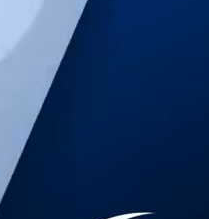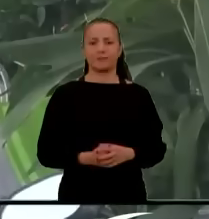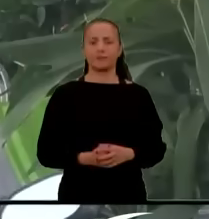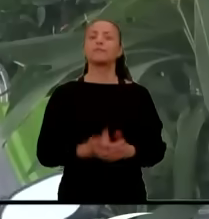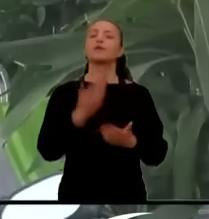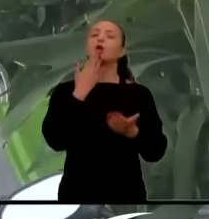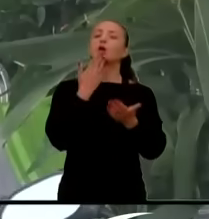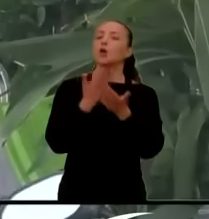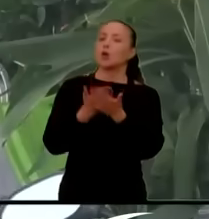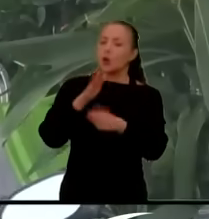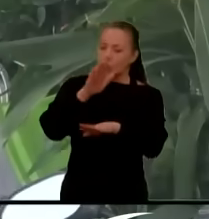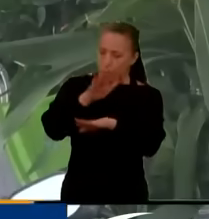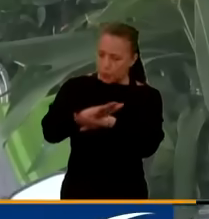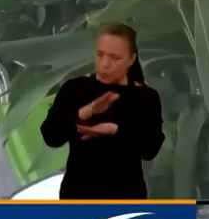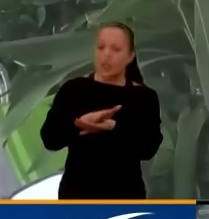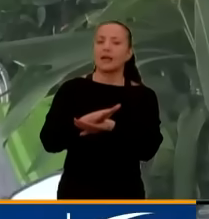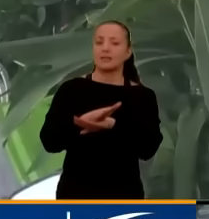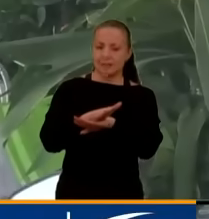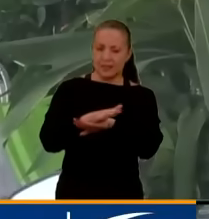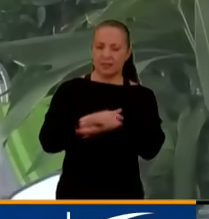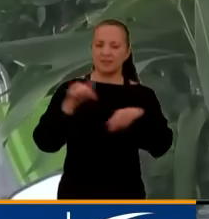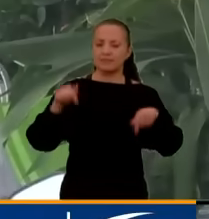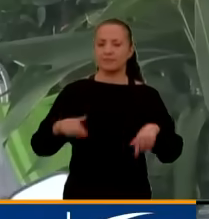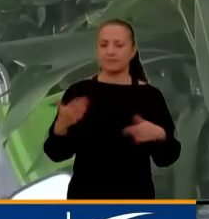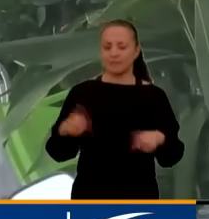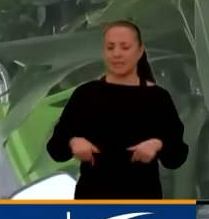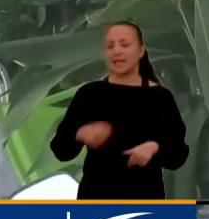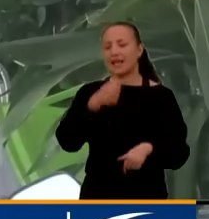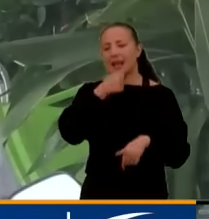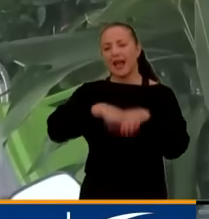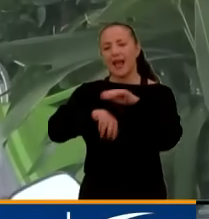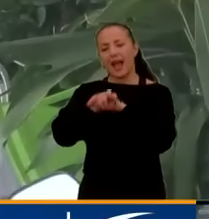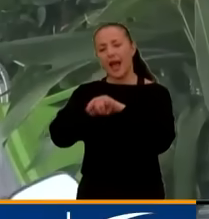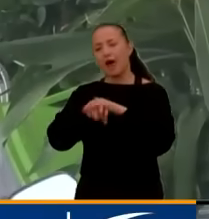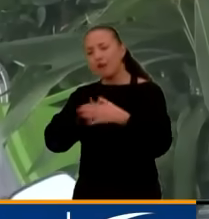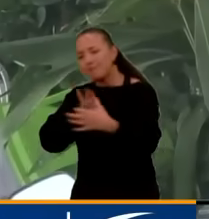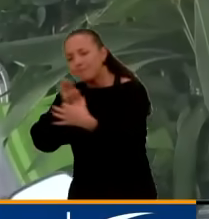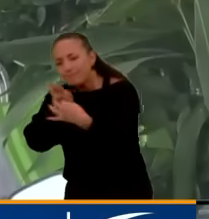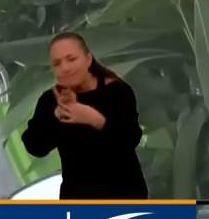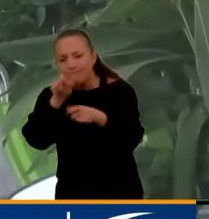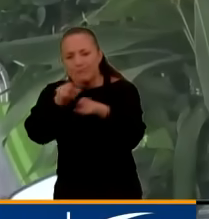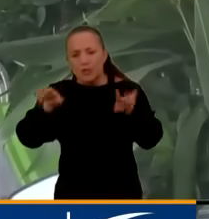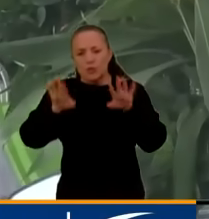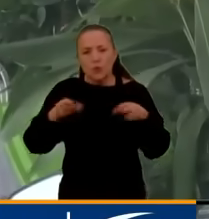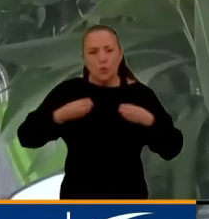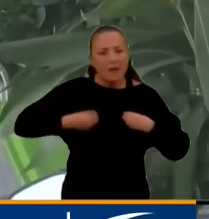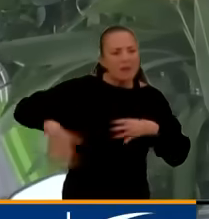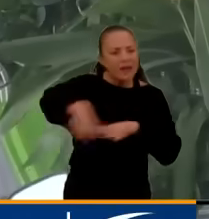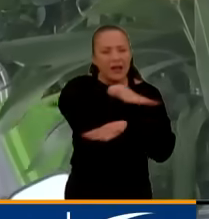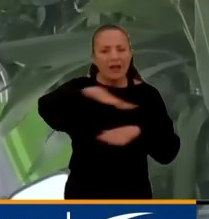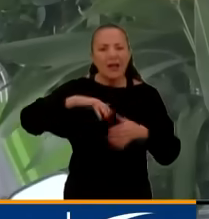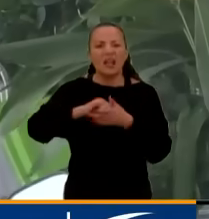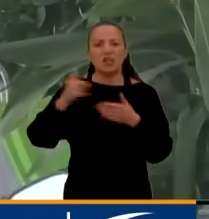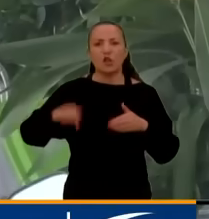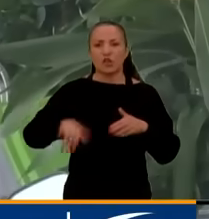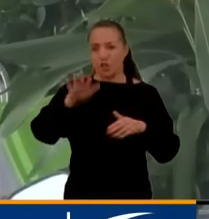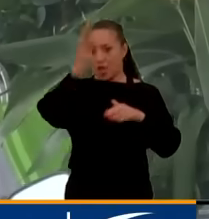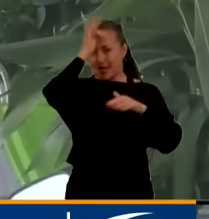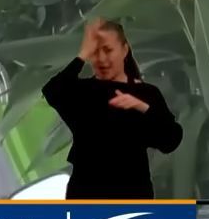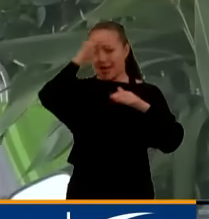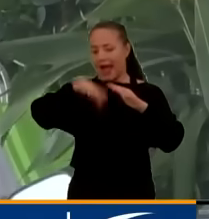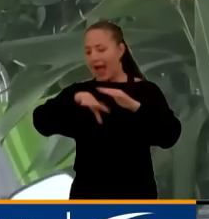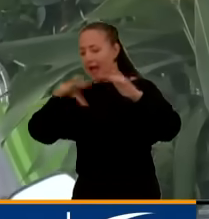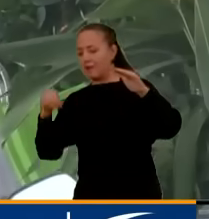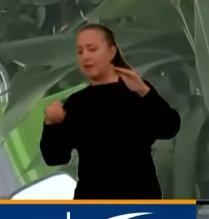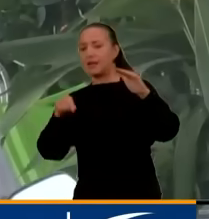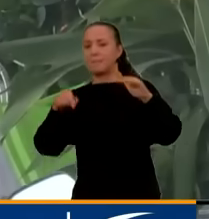Buenas tardes, estoy aquí del lado de la gente, Noticias Caracol del lado de la gente, a las afueras de una de las clínicas donde se concentra el mayor